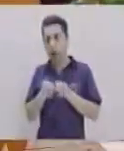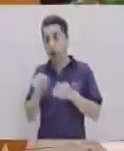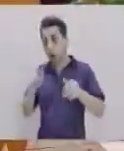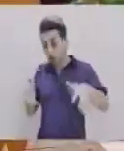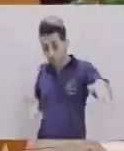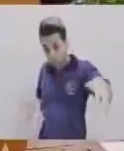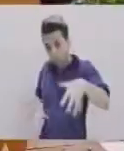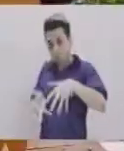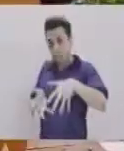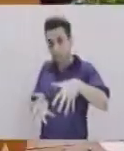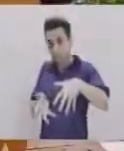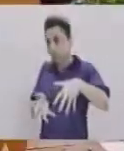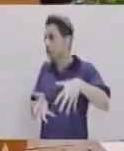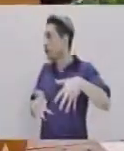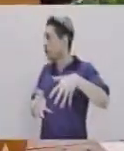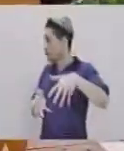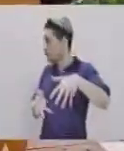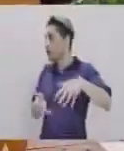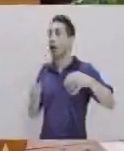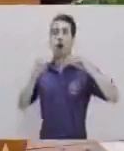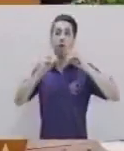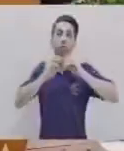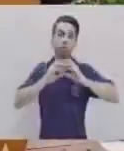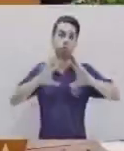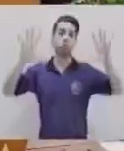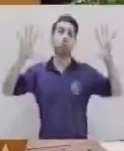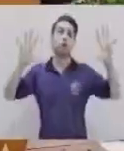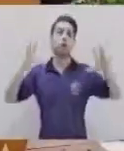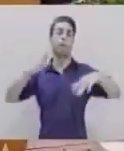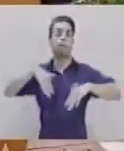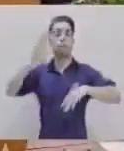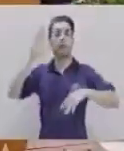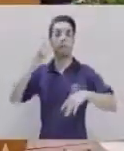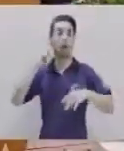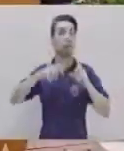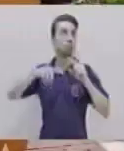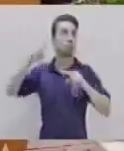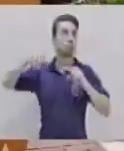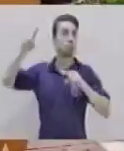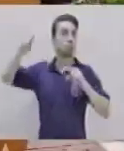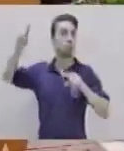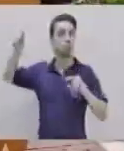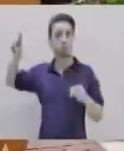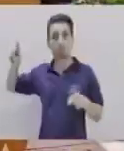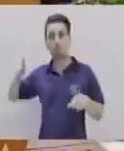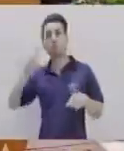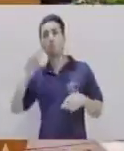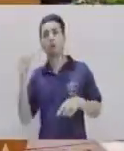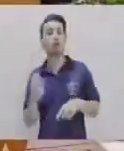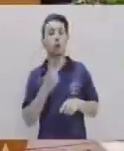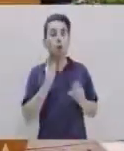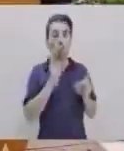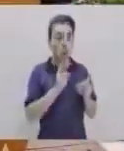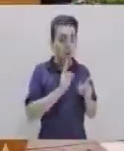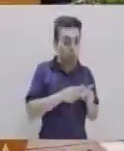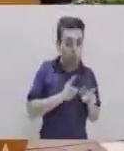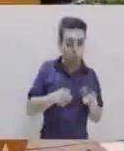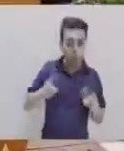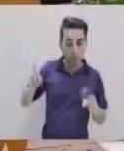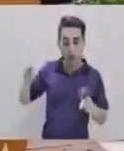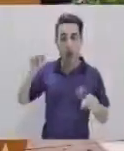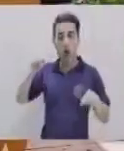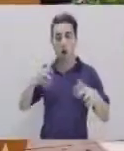suena bastante diferente, ¿verdad? Entonces, la mezcla entre las dos es la que va conformando los acordes. Y ya para ir finalizando y no quitarles mucho su